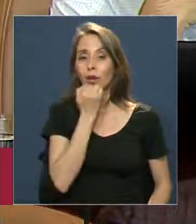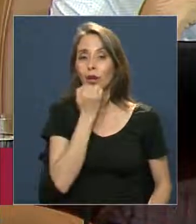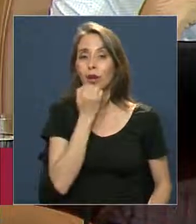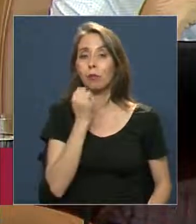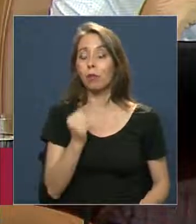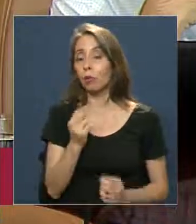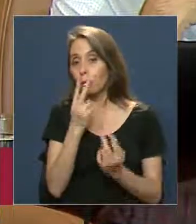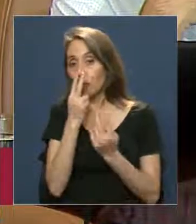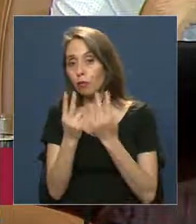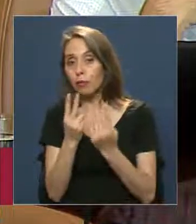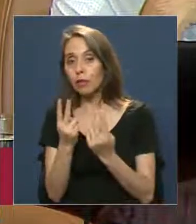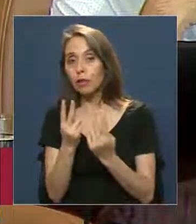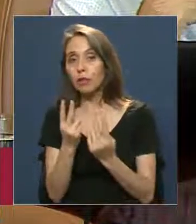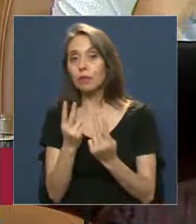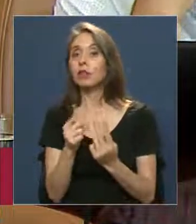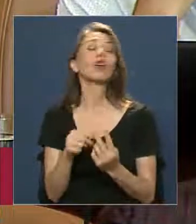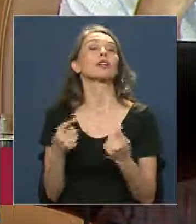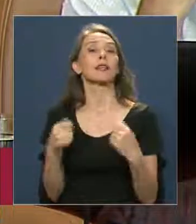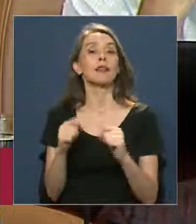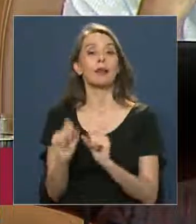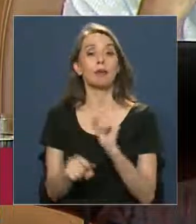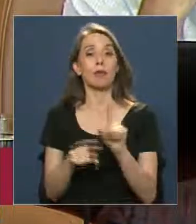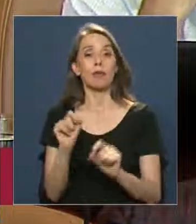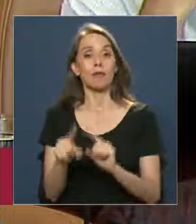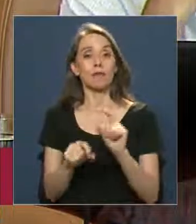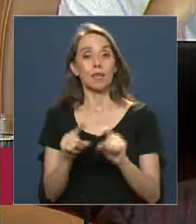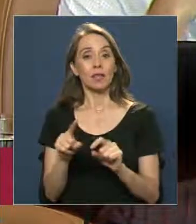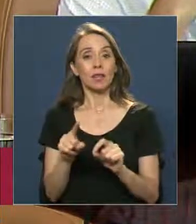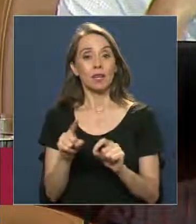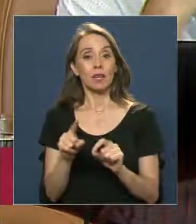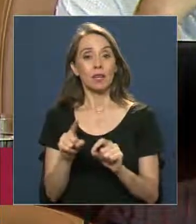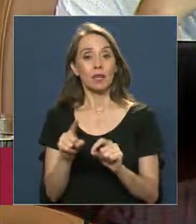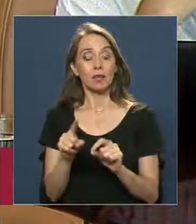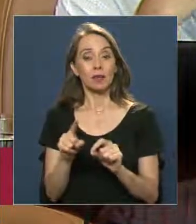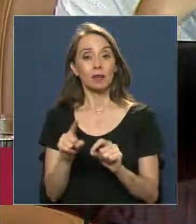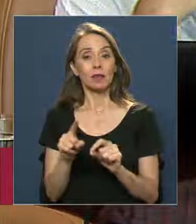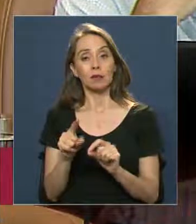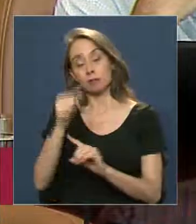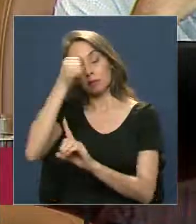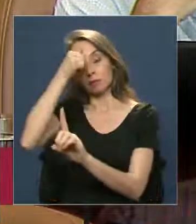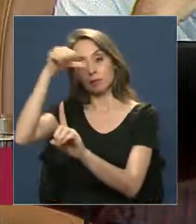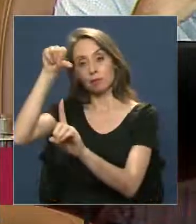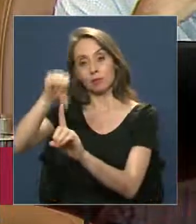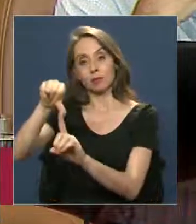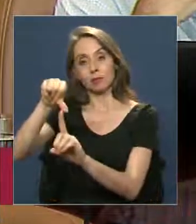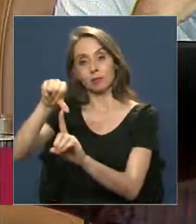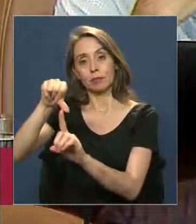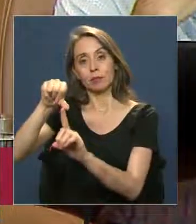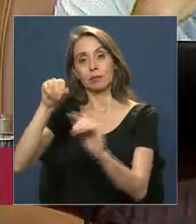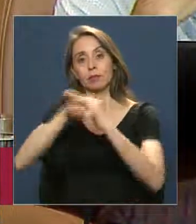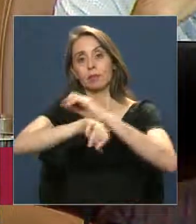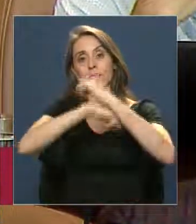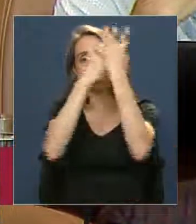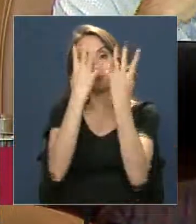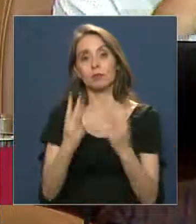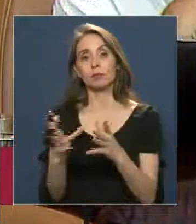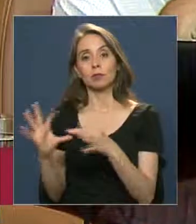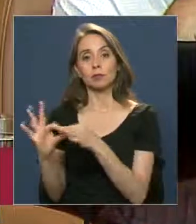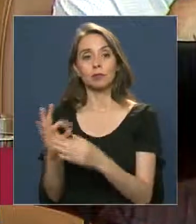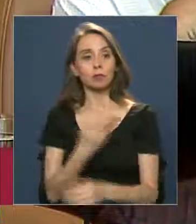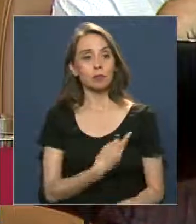encontrar justamente con que lo que estamos tratando de defender vamos a terminar, ¿cierto?, sancionándolo y nada menos que con cárcel. Muchas gracias,